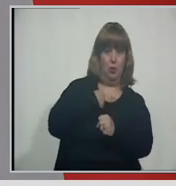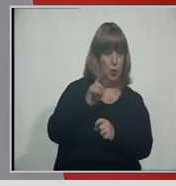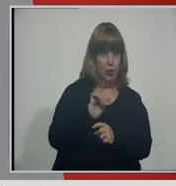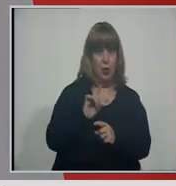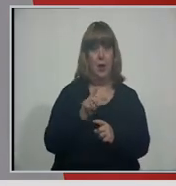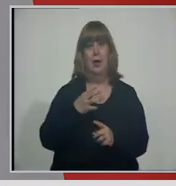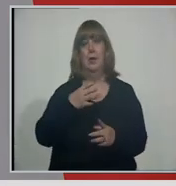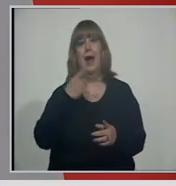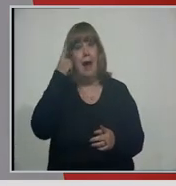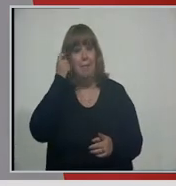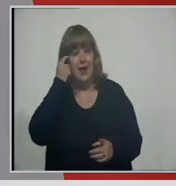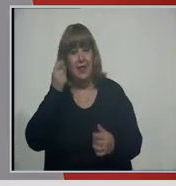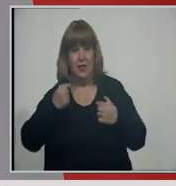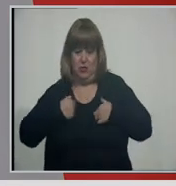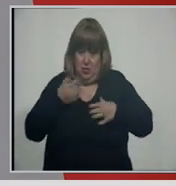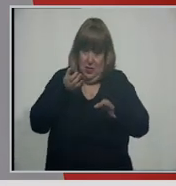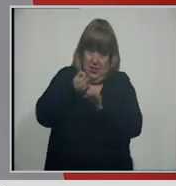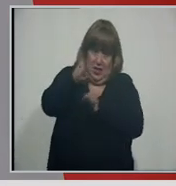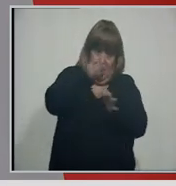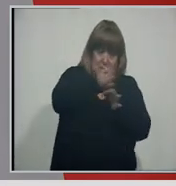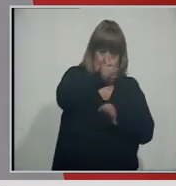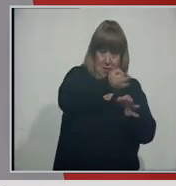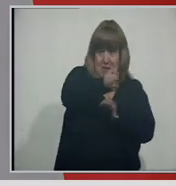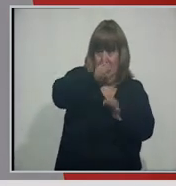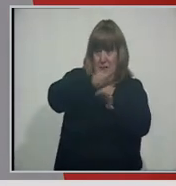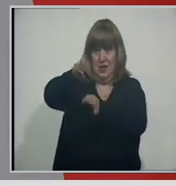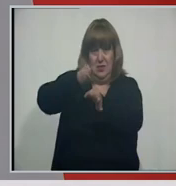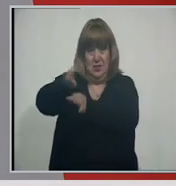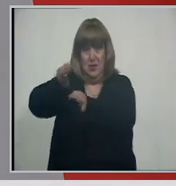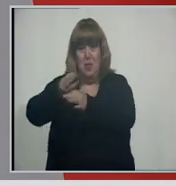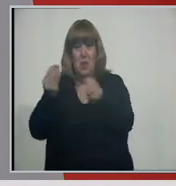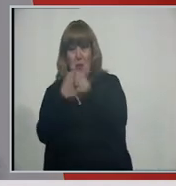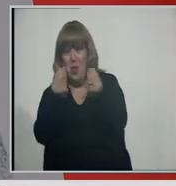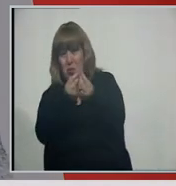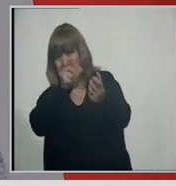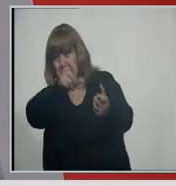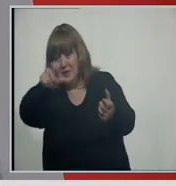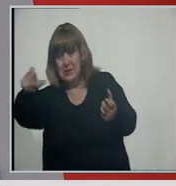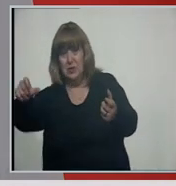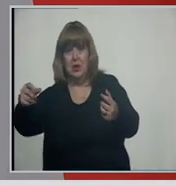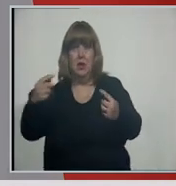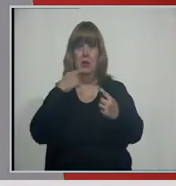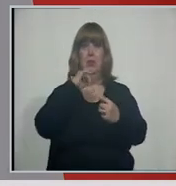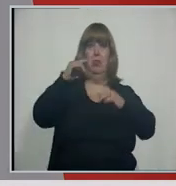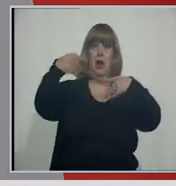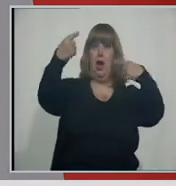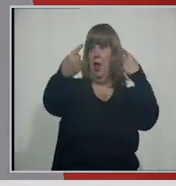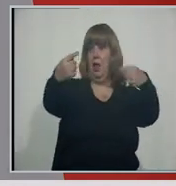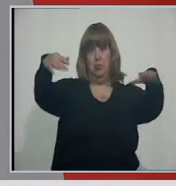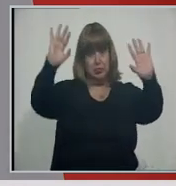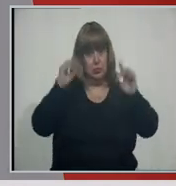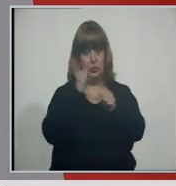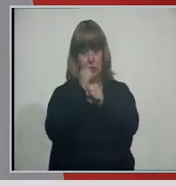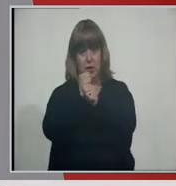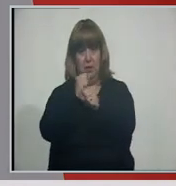tanto trabajo conmigo estoy 70 años tengo de dar trampolines a miles de personas pues entonces ahora amigo ahora con 3 años y el 13 de mayo